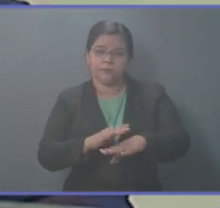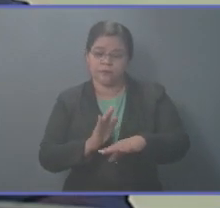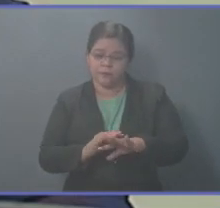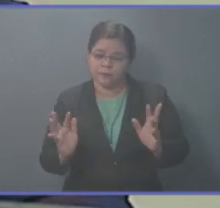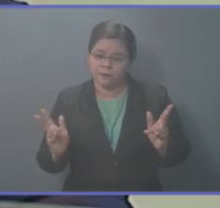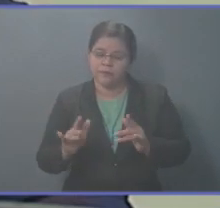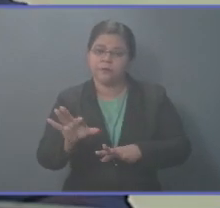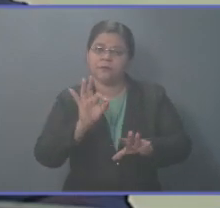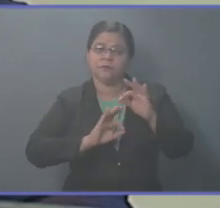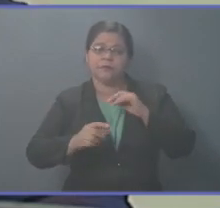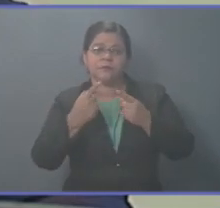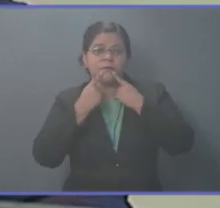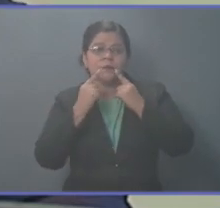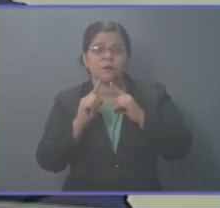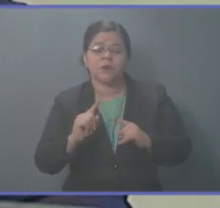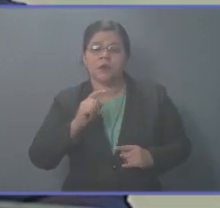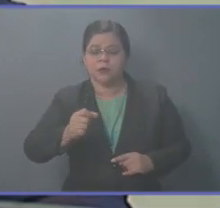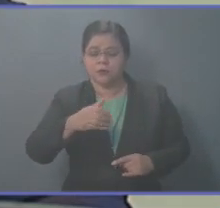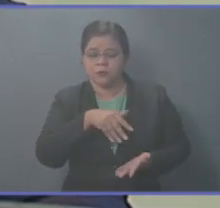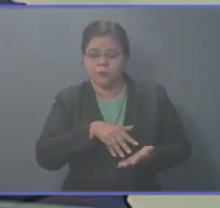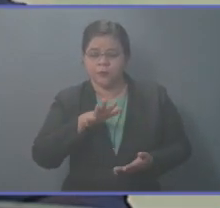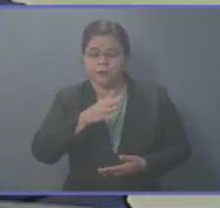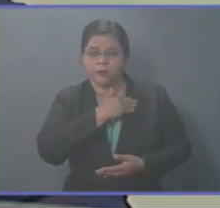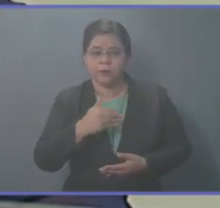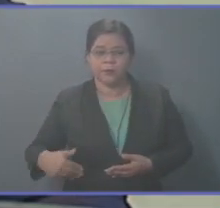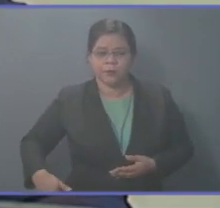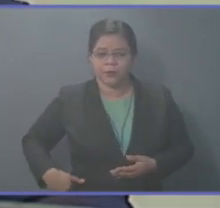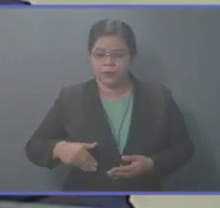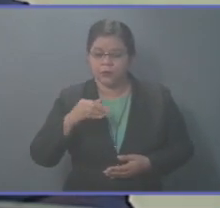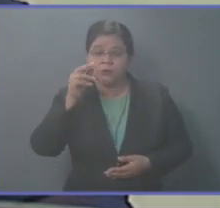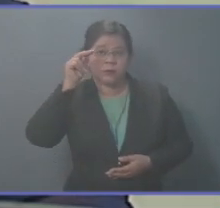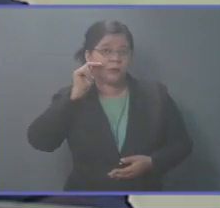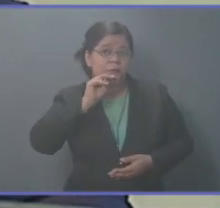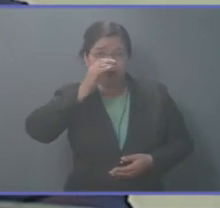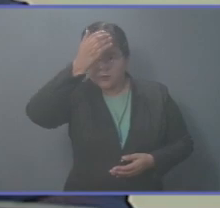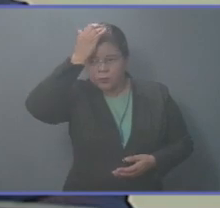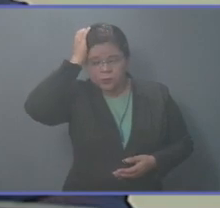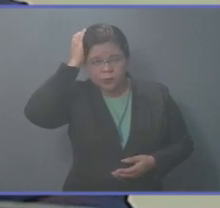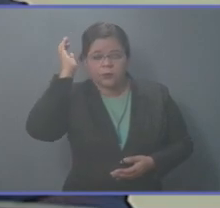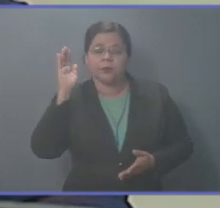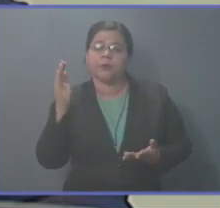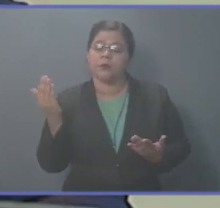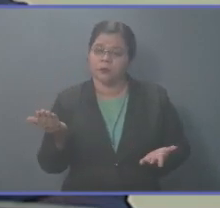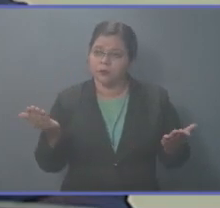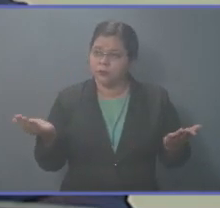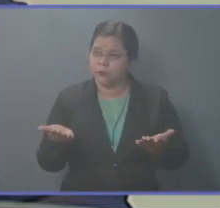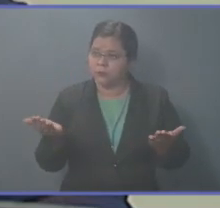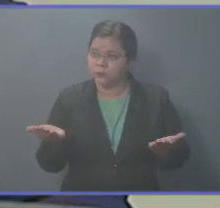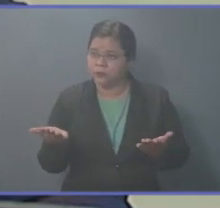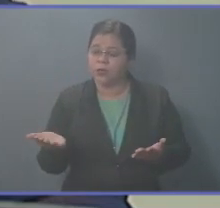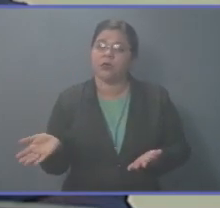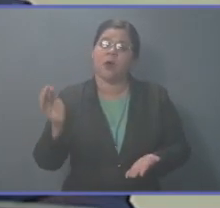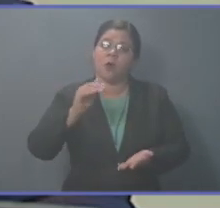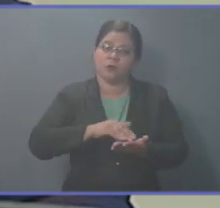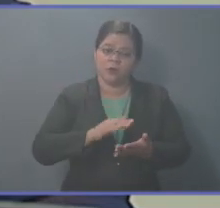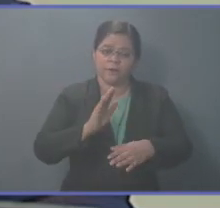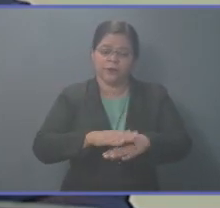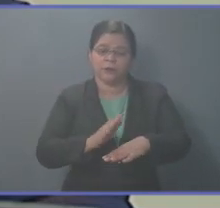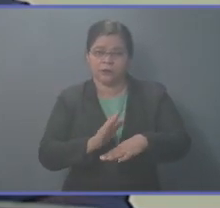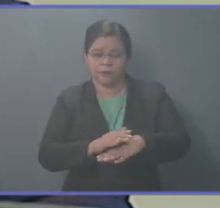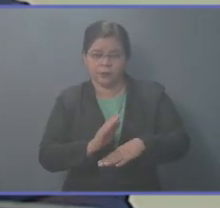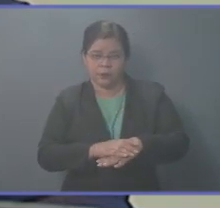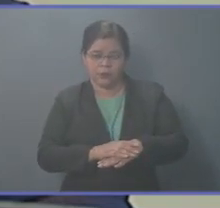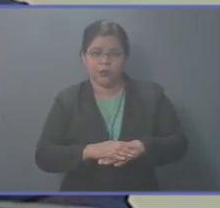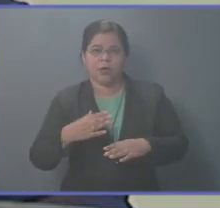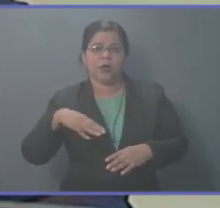habido declaraciones públicas del presidente de la República en el sentido de realizar una nueva convocatoria mediante